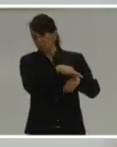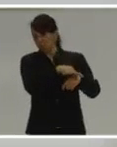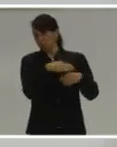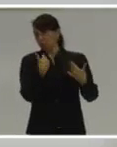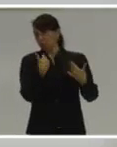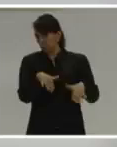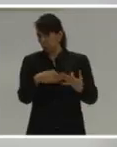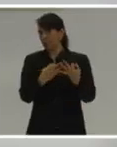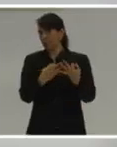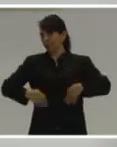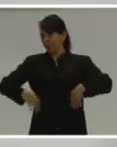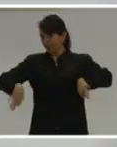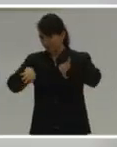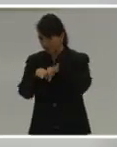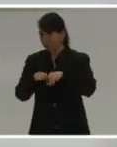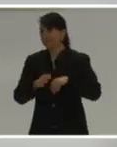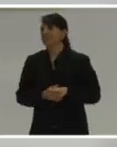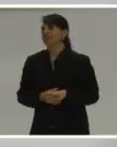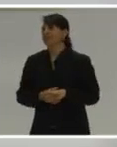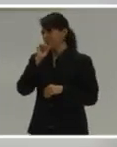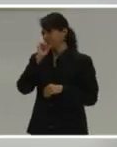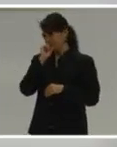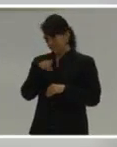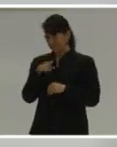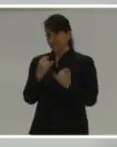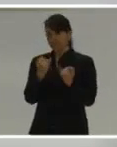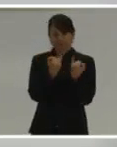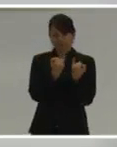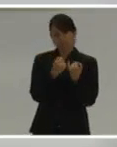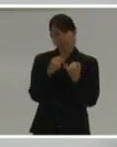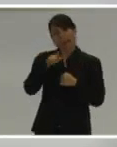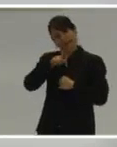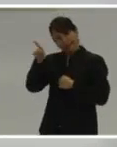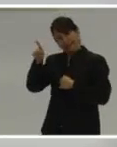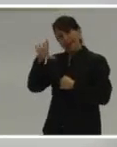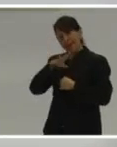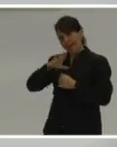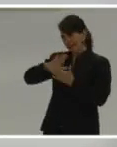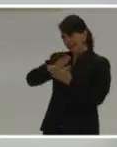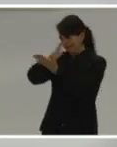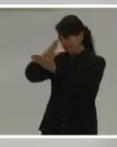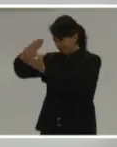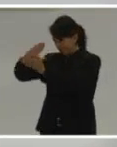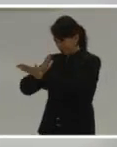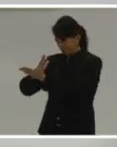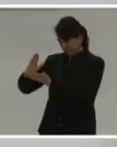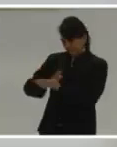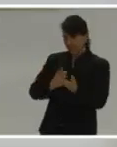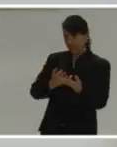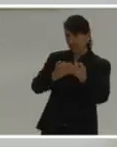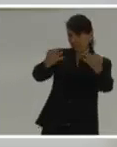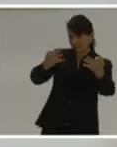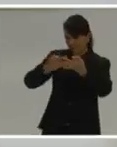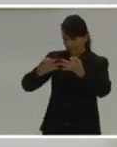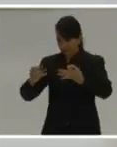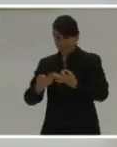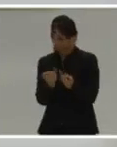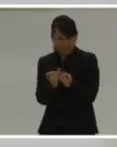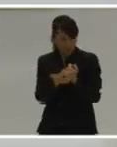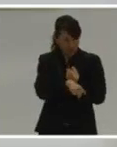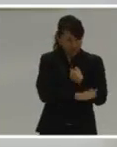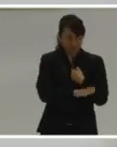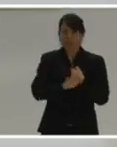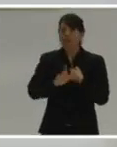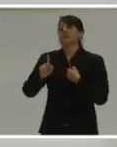de ustedes, pues la división de nuestros territorios es Aranzaya, Urinzaya, territorios de arriba, territorios